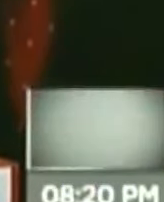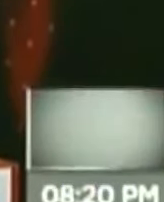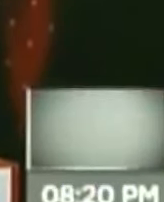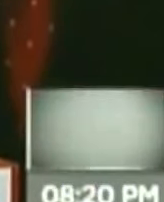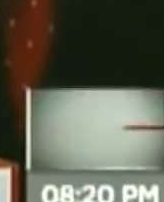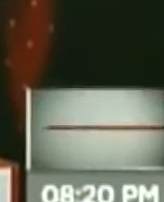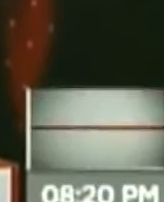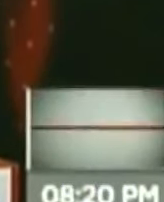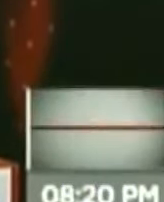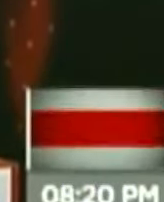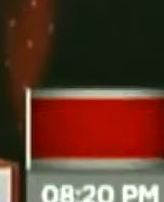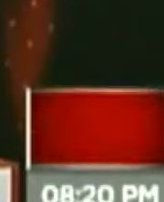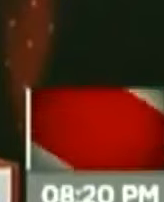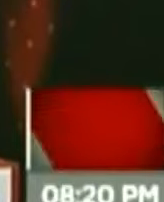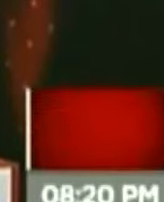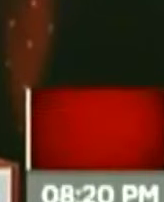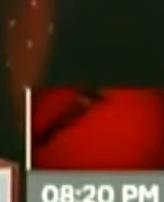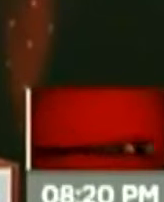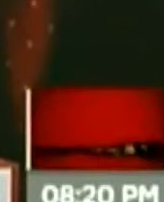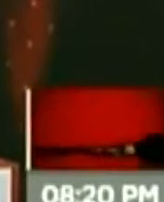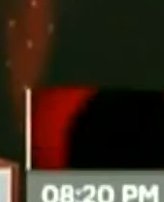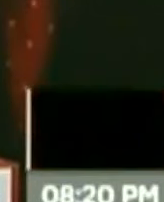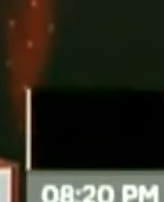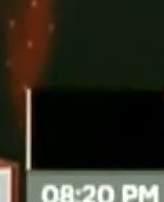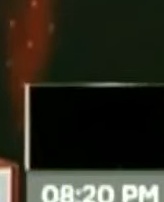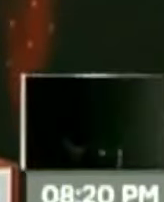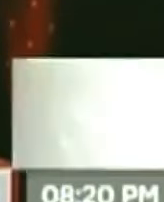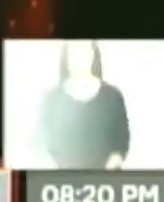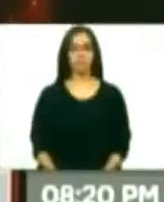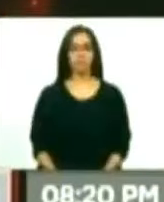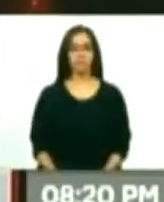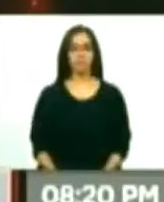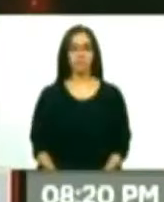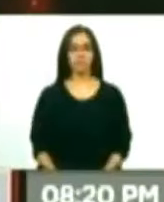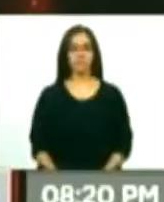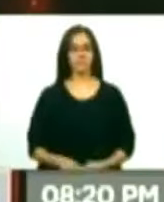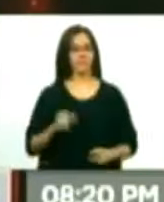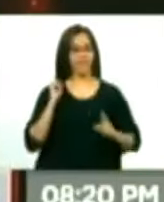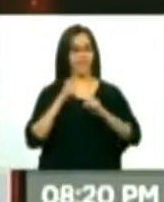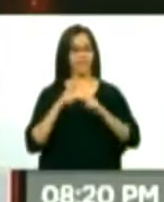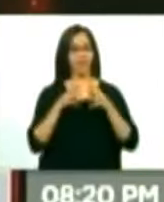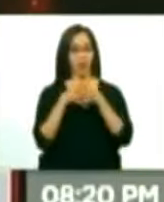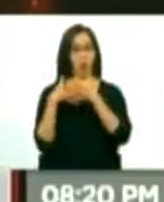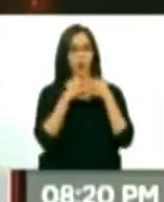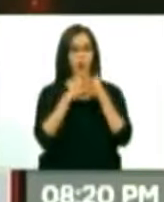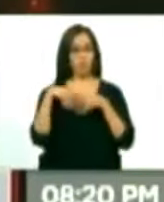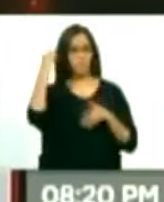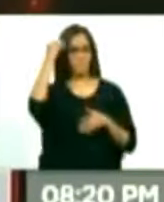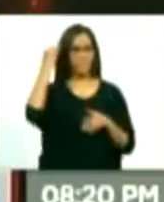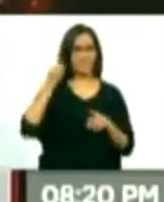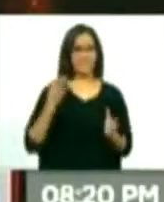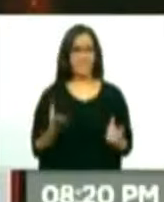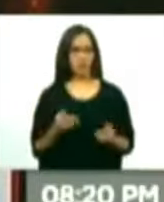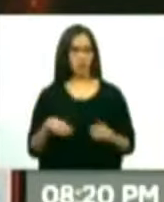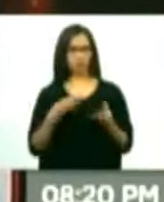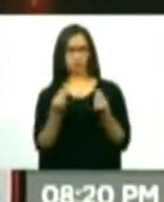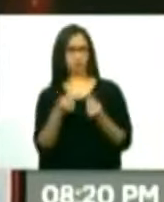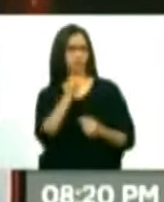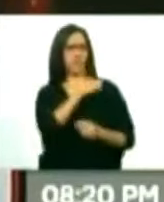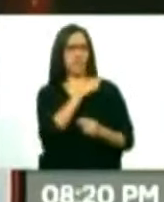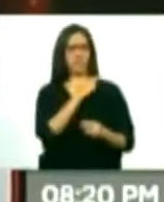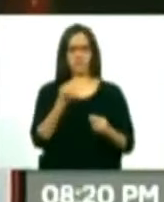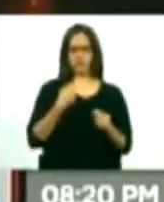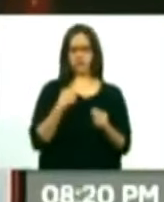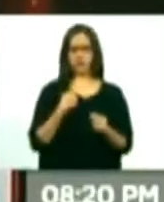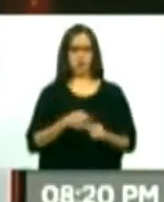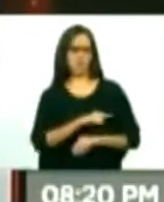Unidos se consideraron con suficiente autoridad para designarle un presidente a los venezolanos, porque los venezolanos no